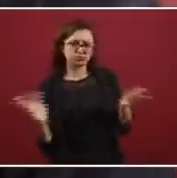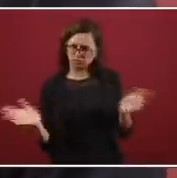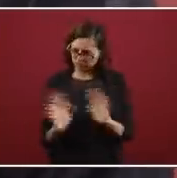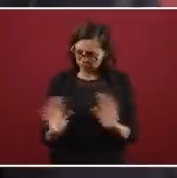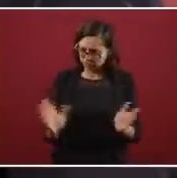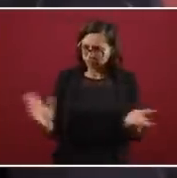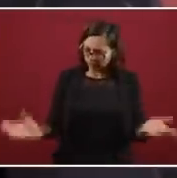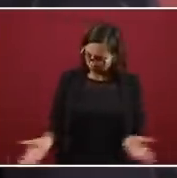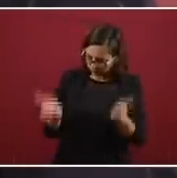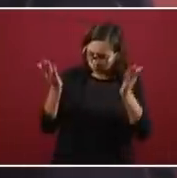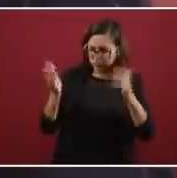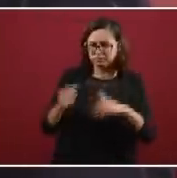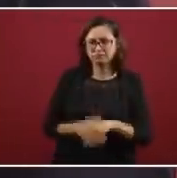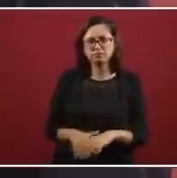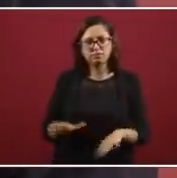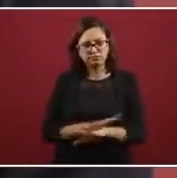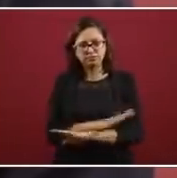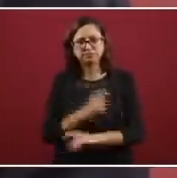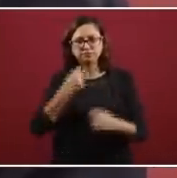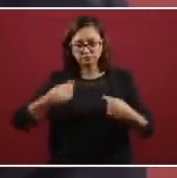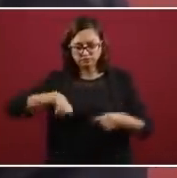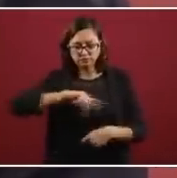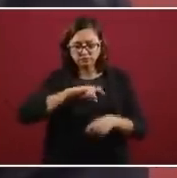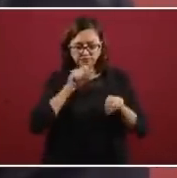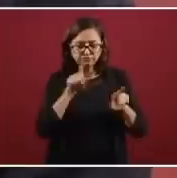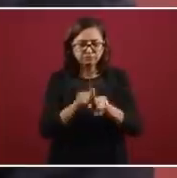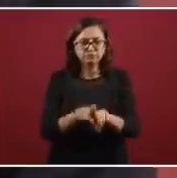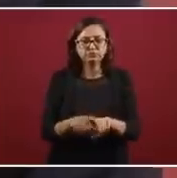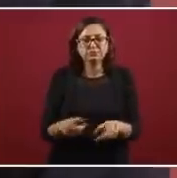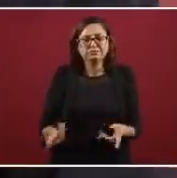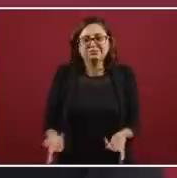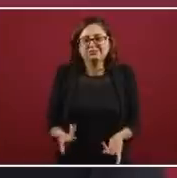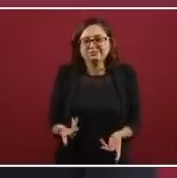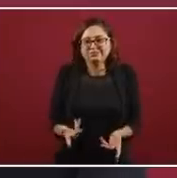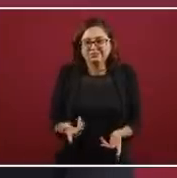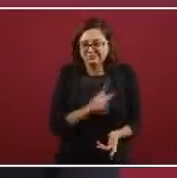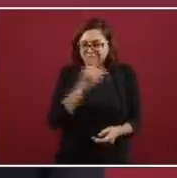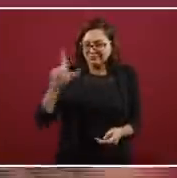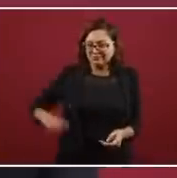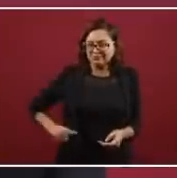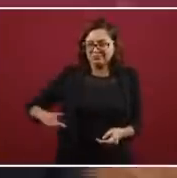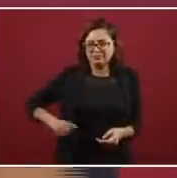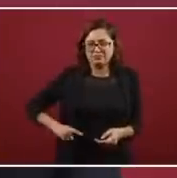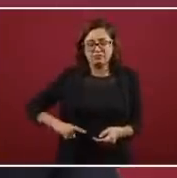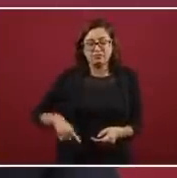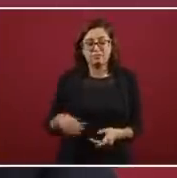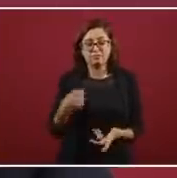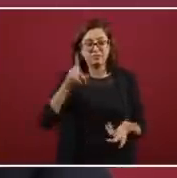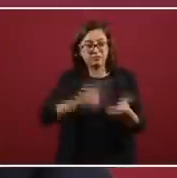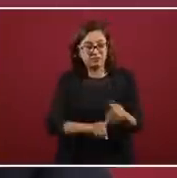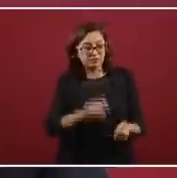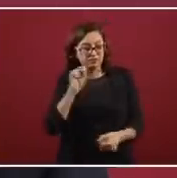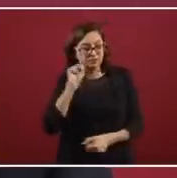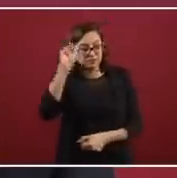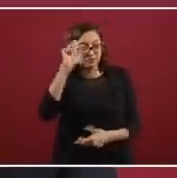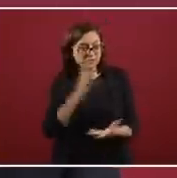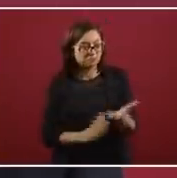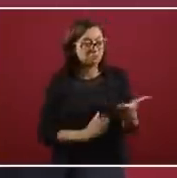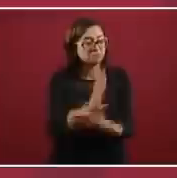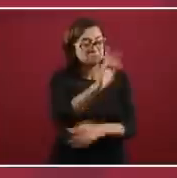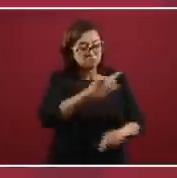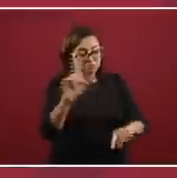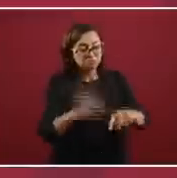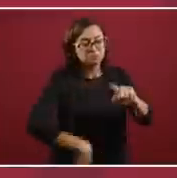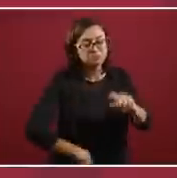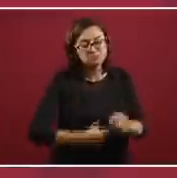Ya vamos a cambiar. Nosotros pues no podemos destituir a un dirigente